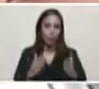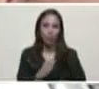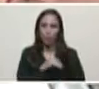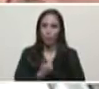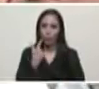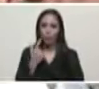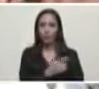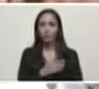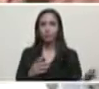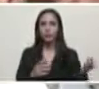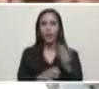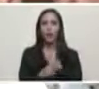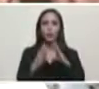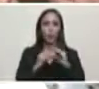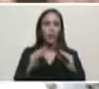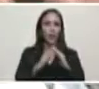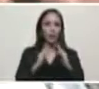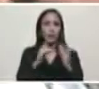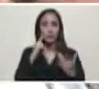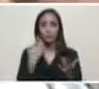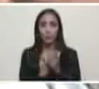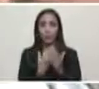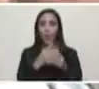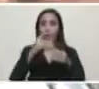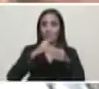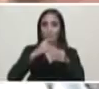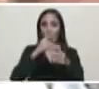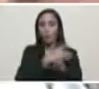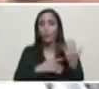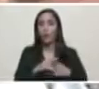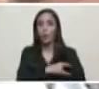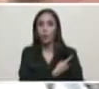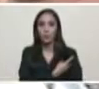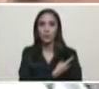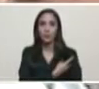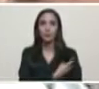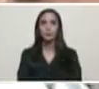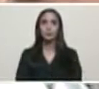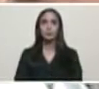Acceder al programa de viviendas validado por un censo desde las universidades